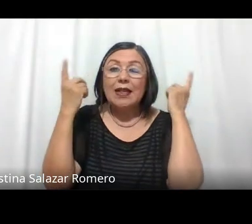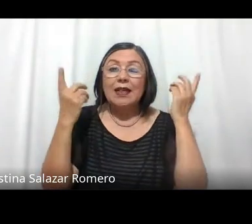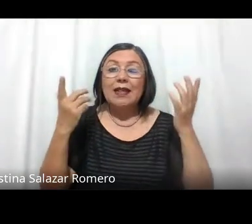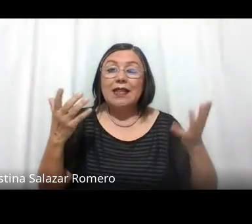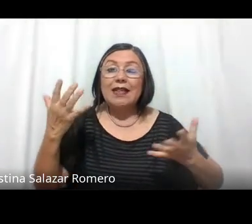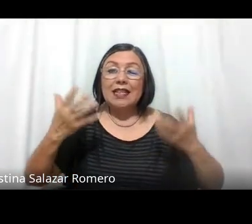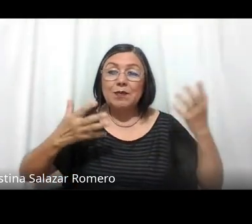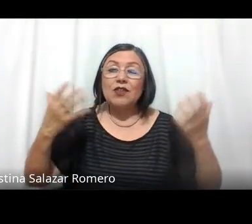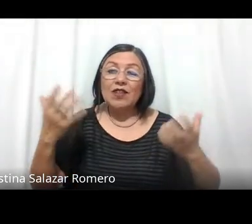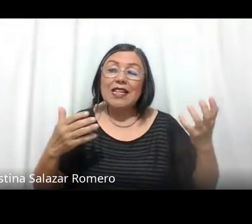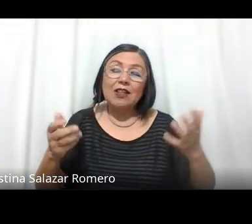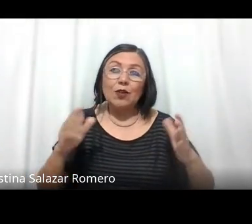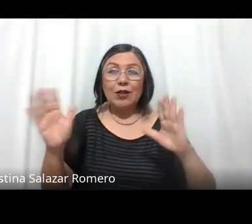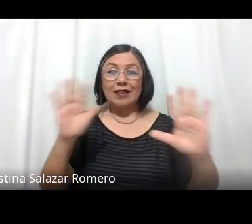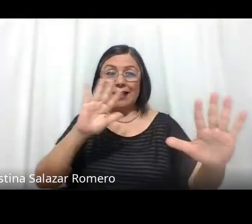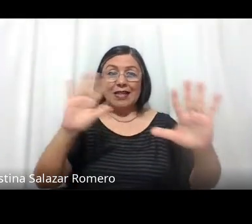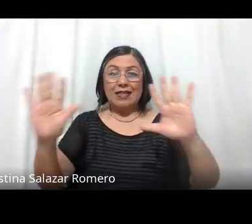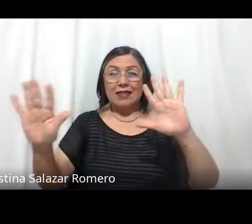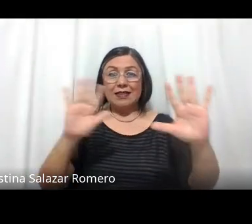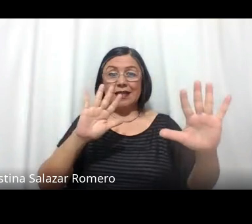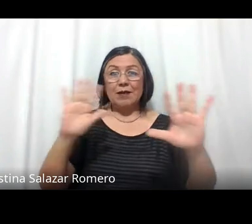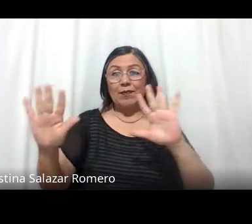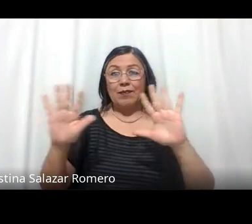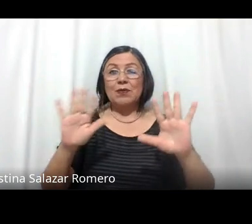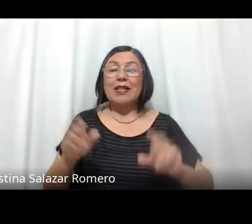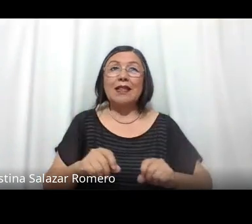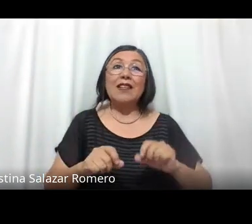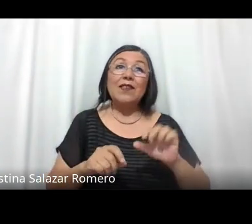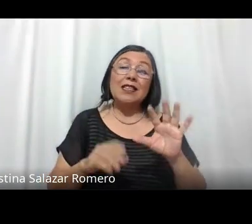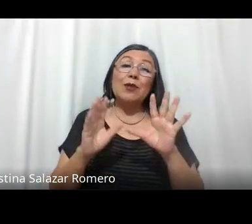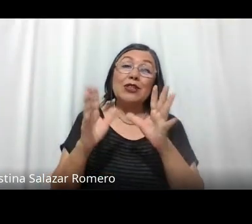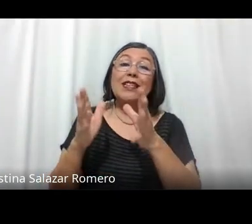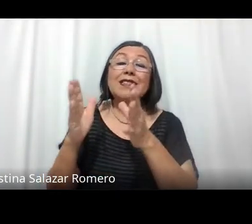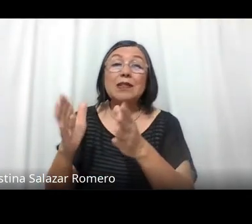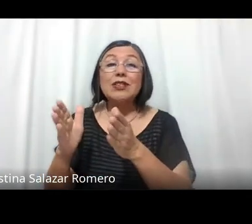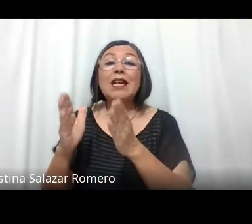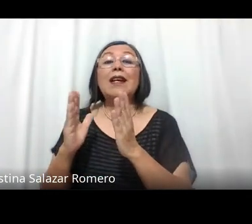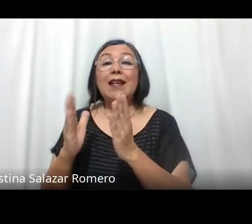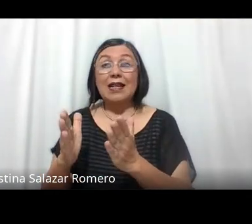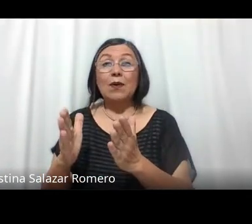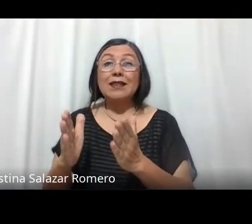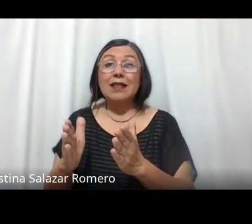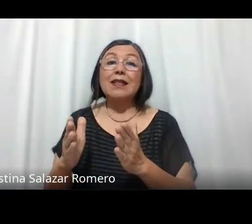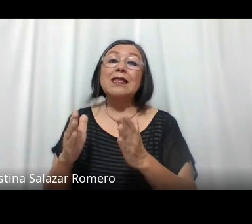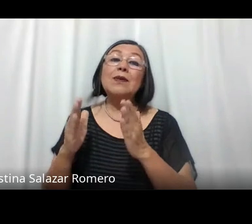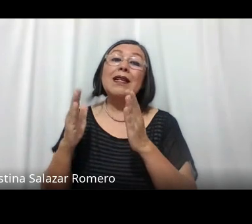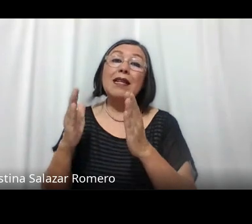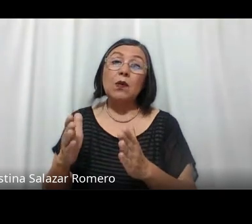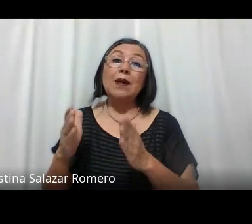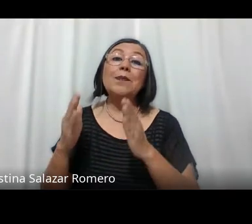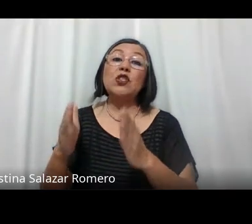visual y la expresión facial y corporal. Ahí vemos la diferencia. Por eso es que decimos que la lengua de señas es